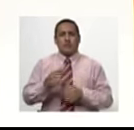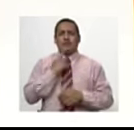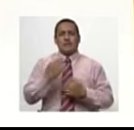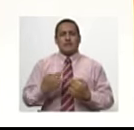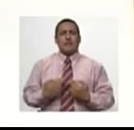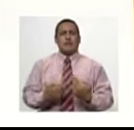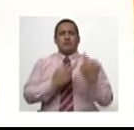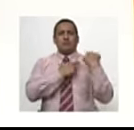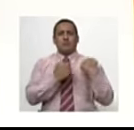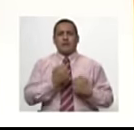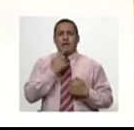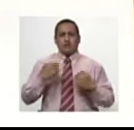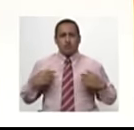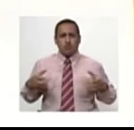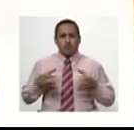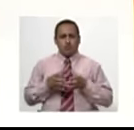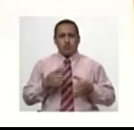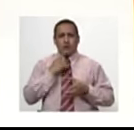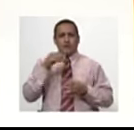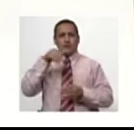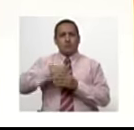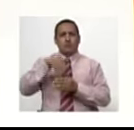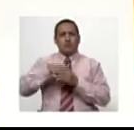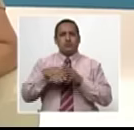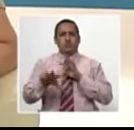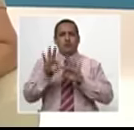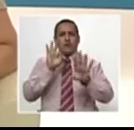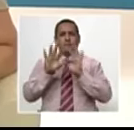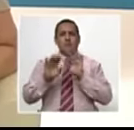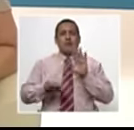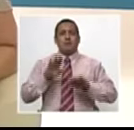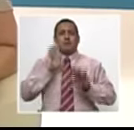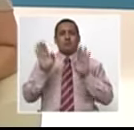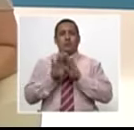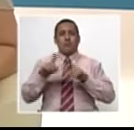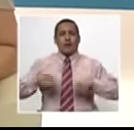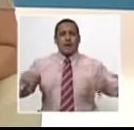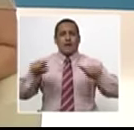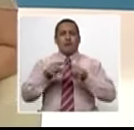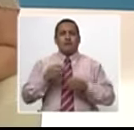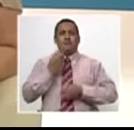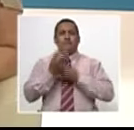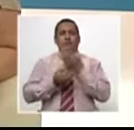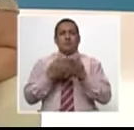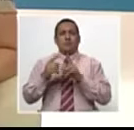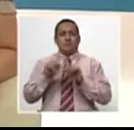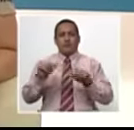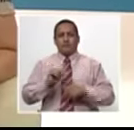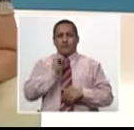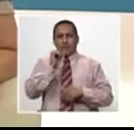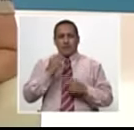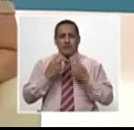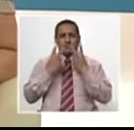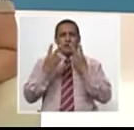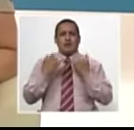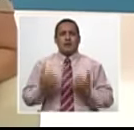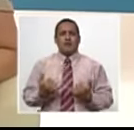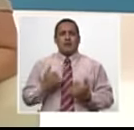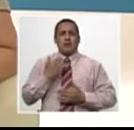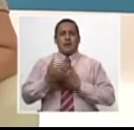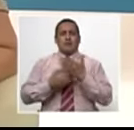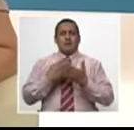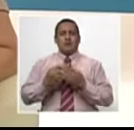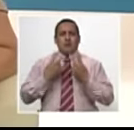una responsabilidad, porque nosotros somos los que elegimos. Claro, pero a veces se nos pide el voto responsable, informado, pero si no, pues tenemos una